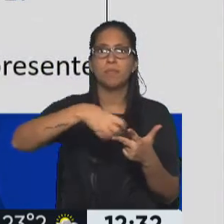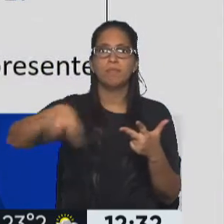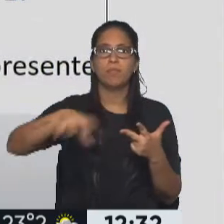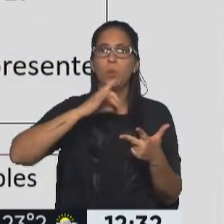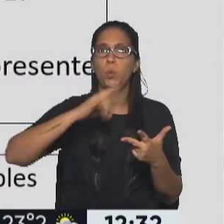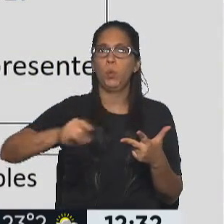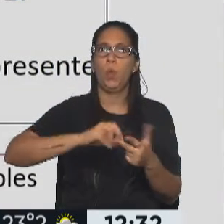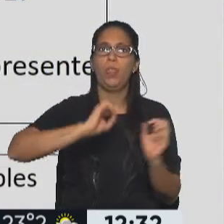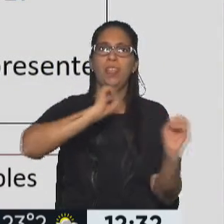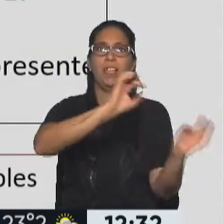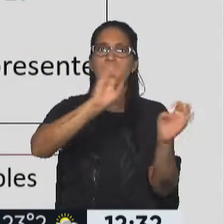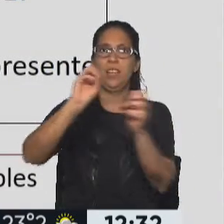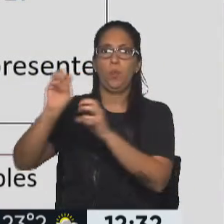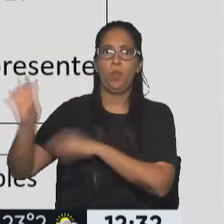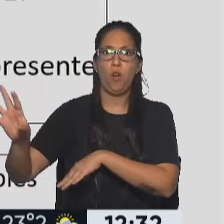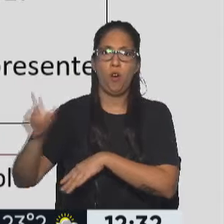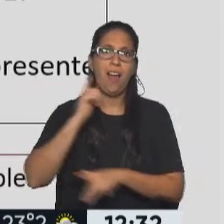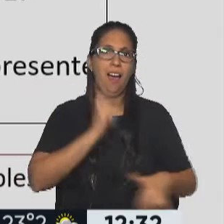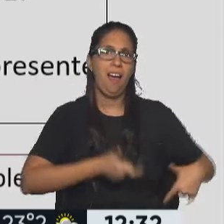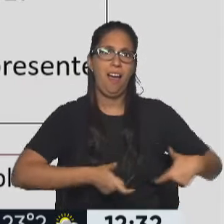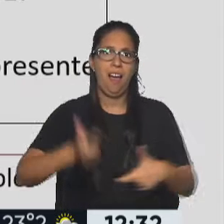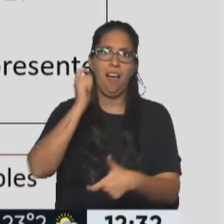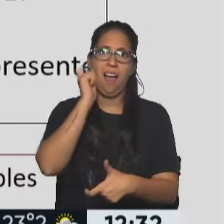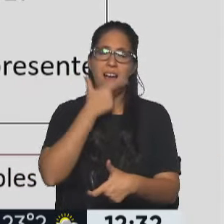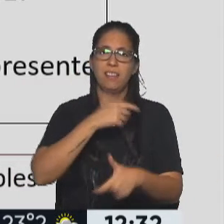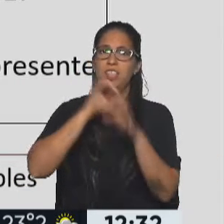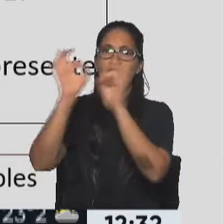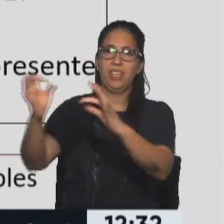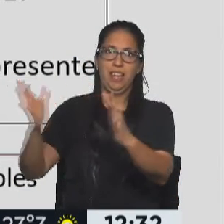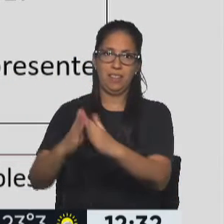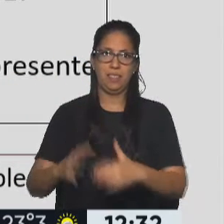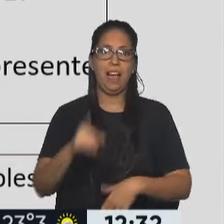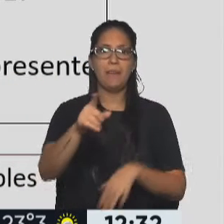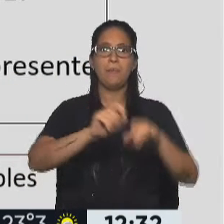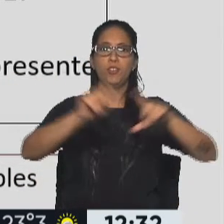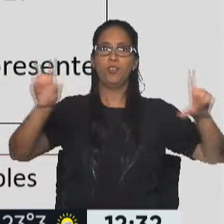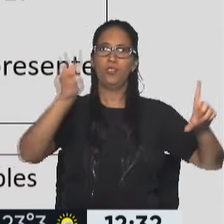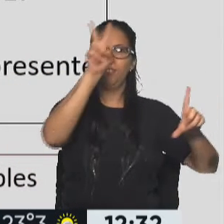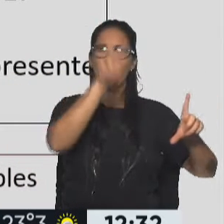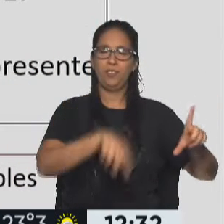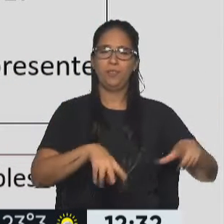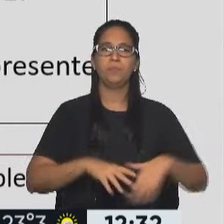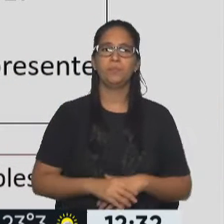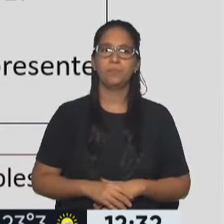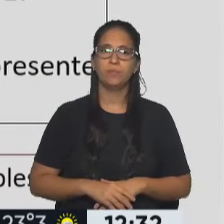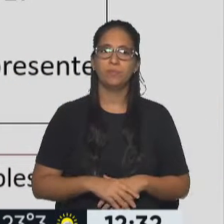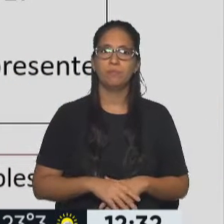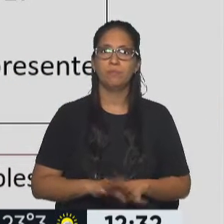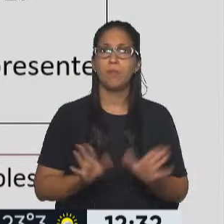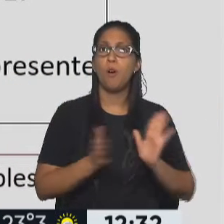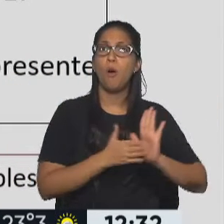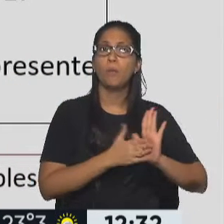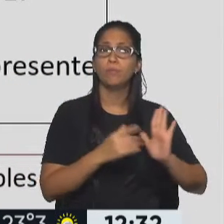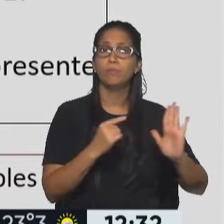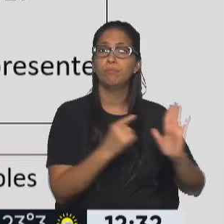que define y le lleva el gas a su casa. Roberto, estamos viendo una placa justamente que da cuenta de la conformación de la tarifa tal como lo